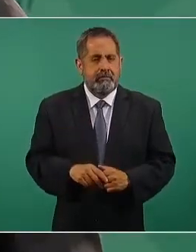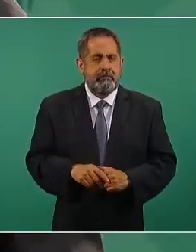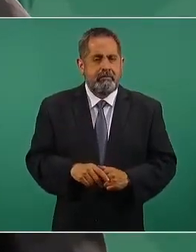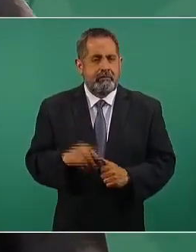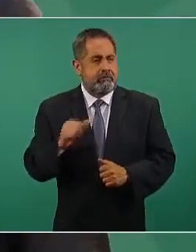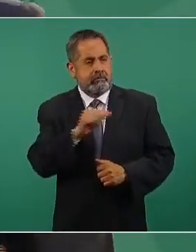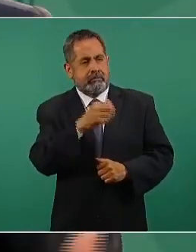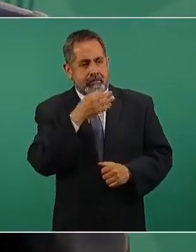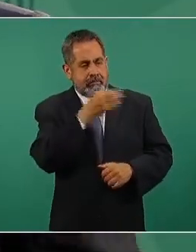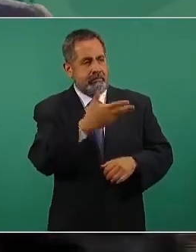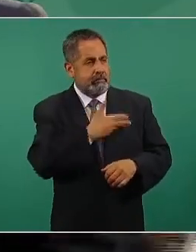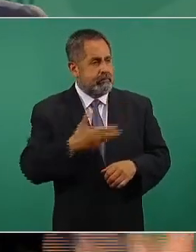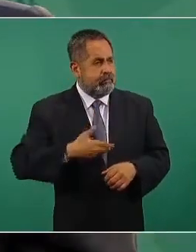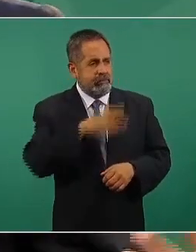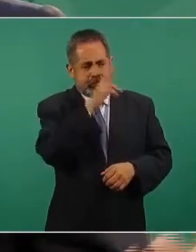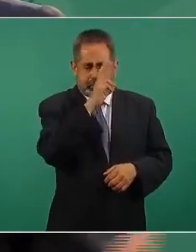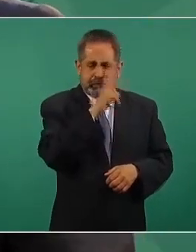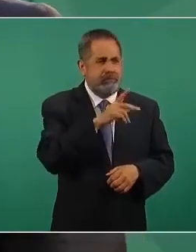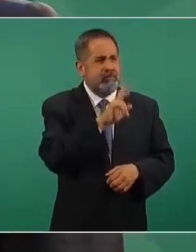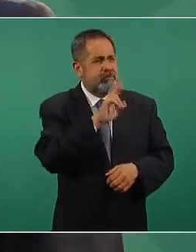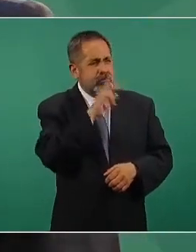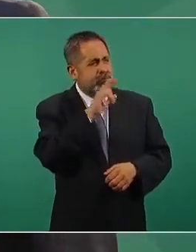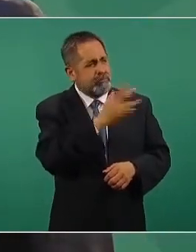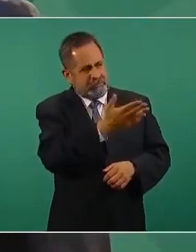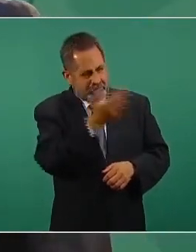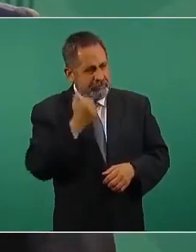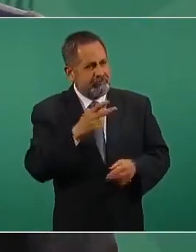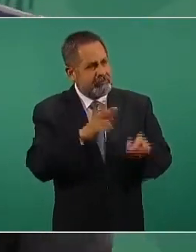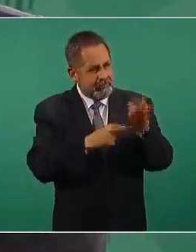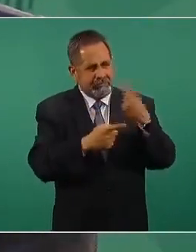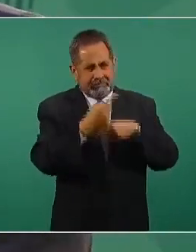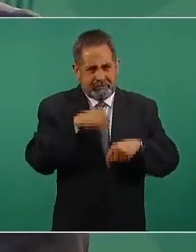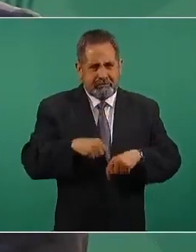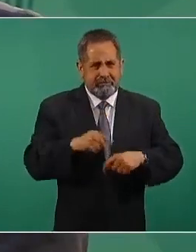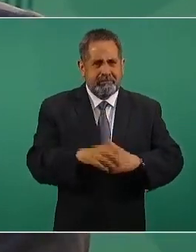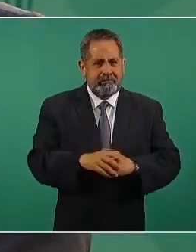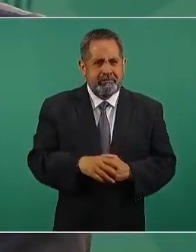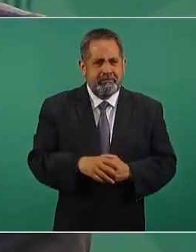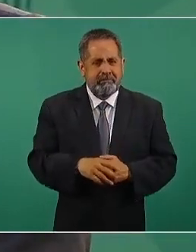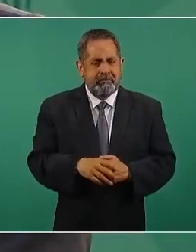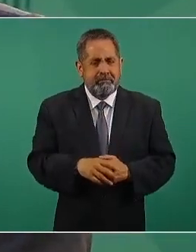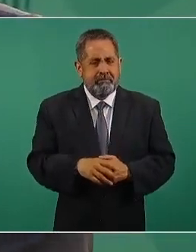la Santana, no se preocupe, venga, regrese.